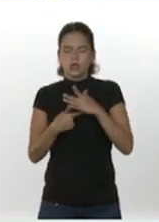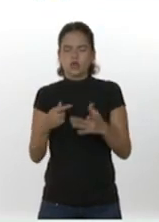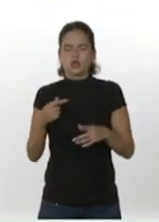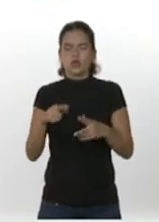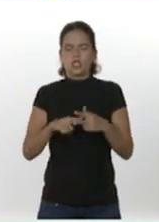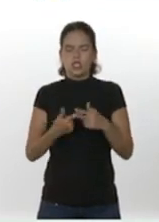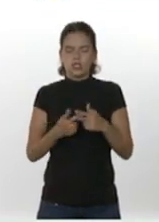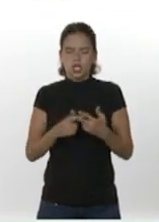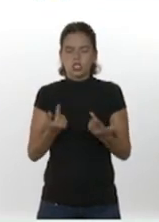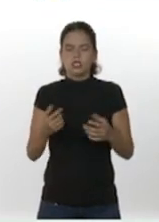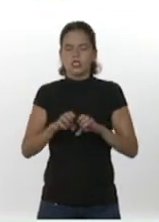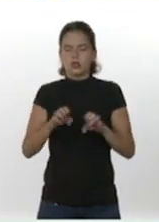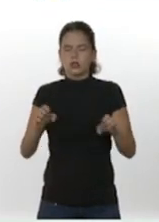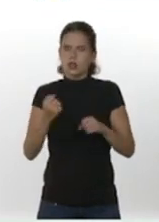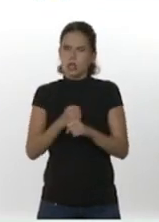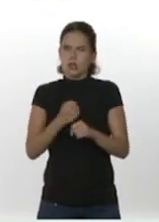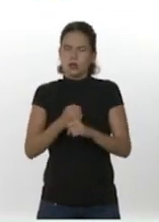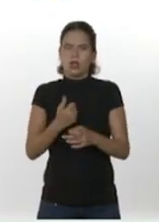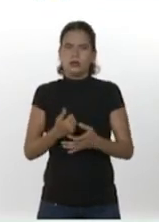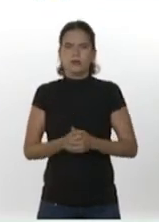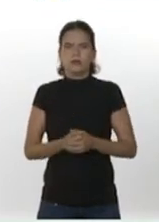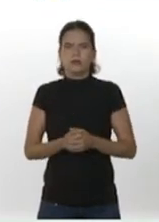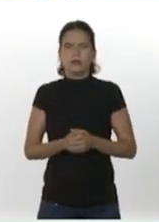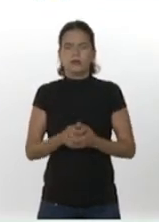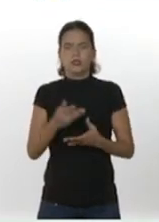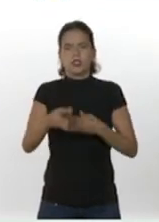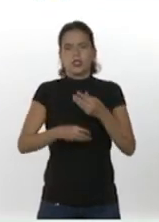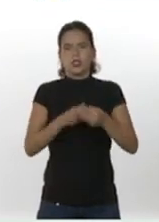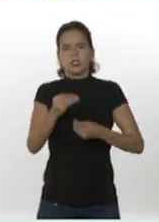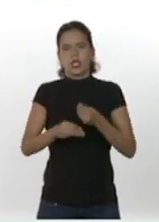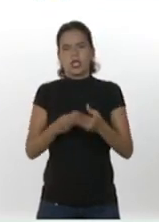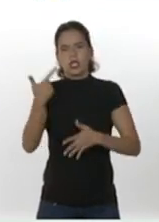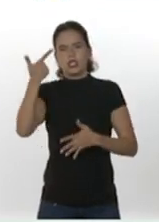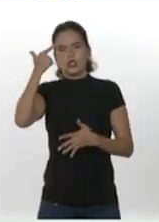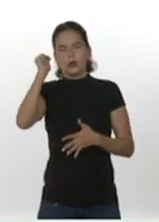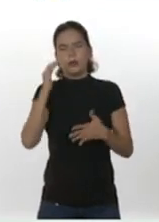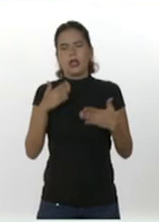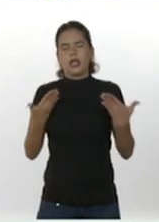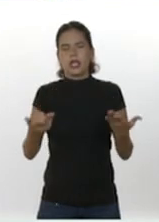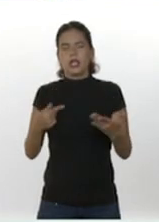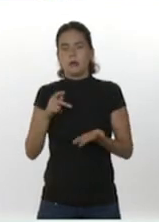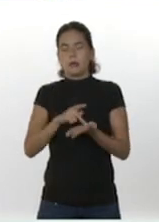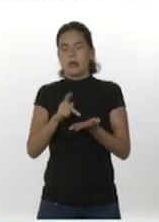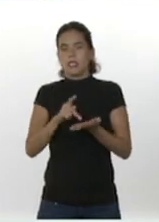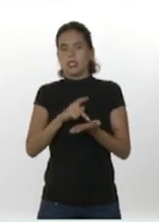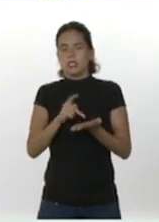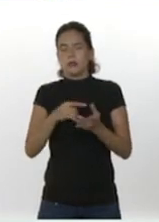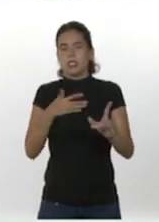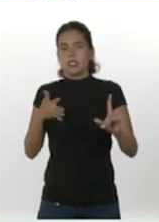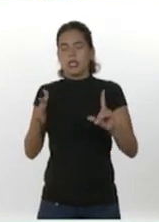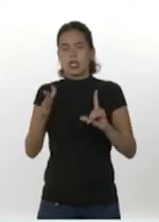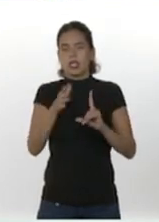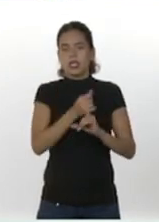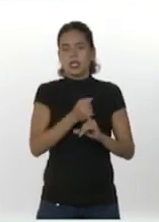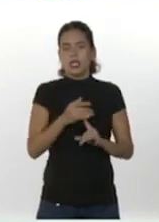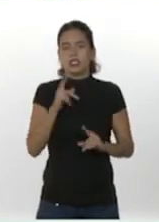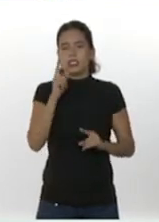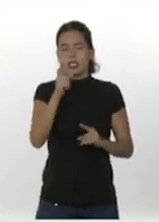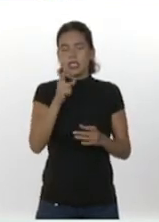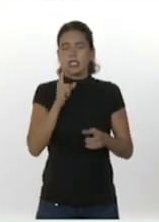hace vida dentro del taller de educación laboral, se han trazado para que el participante alcance